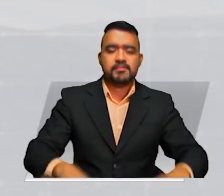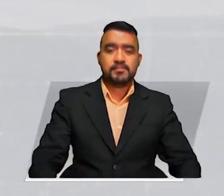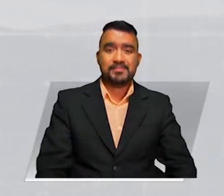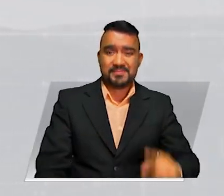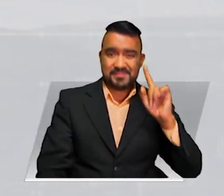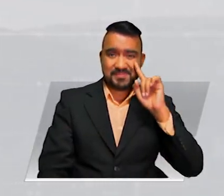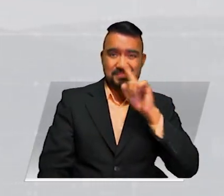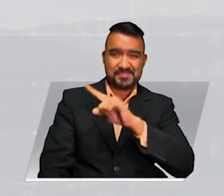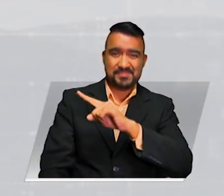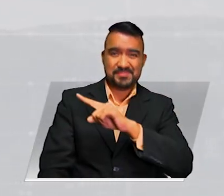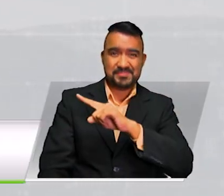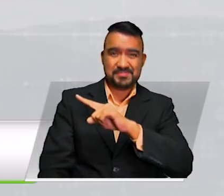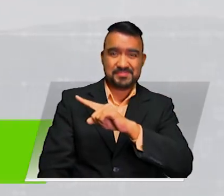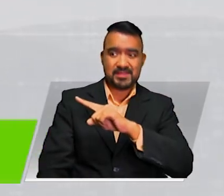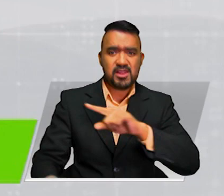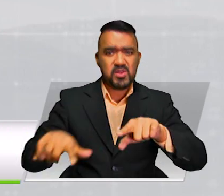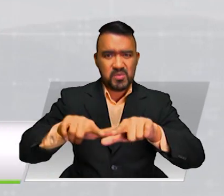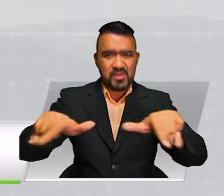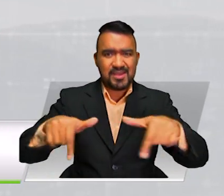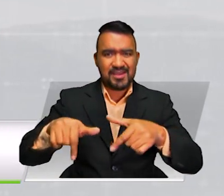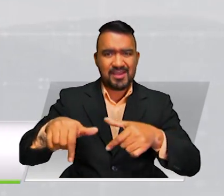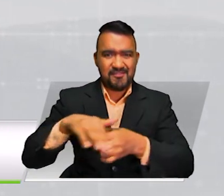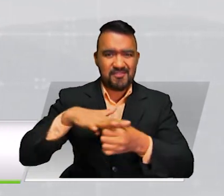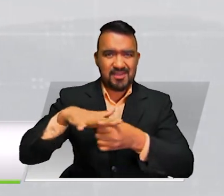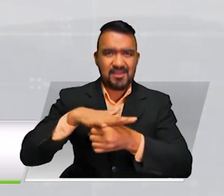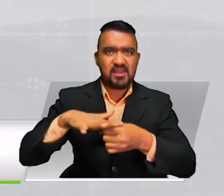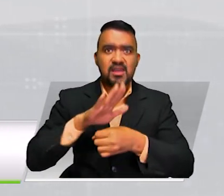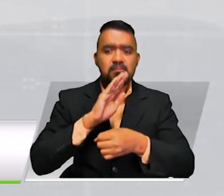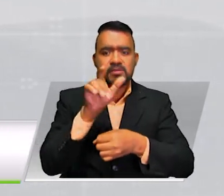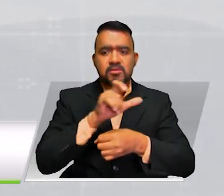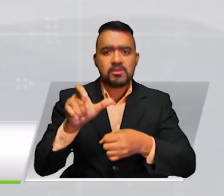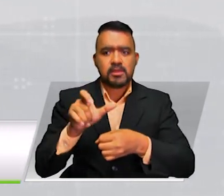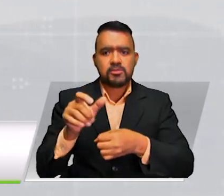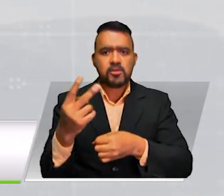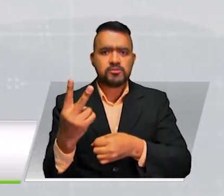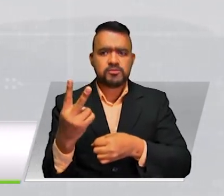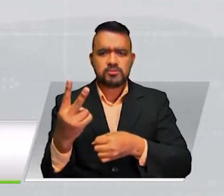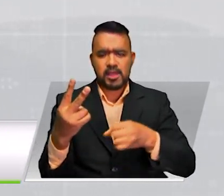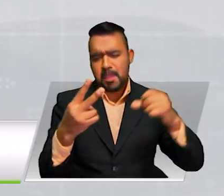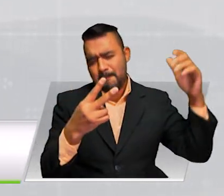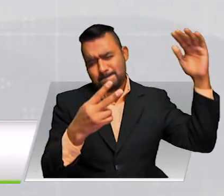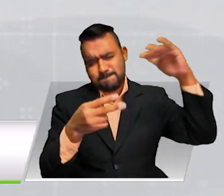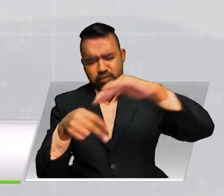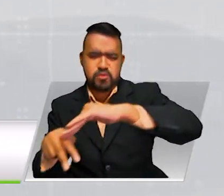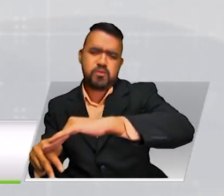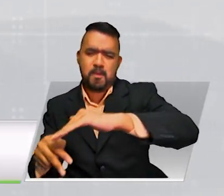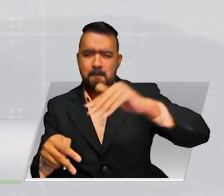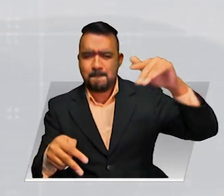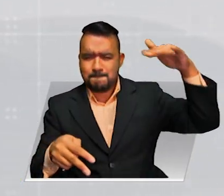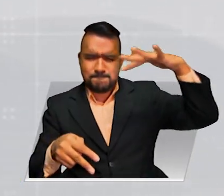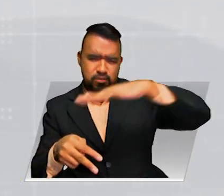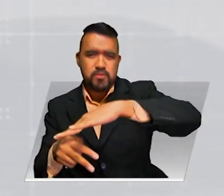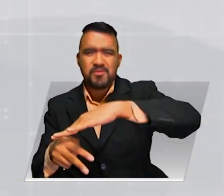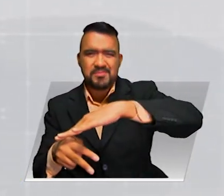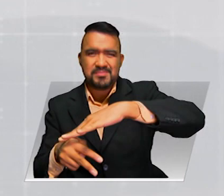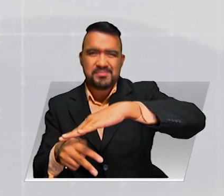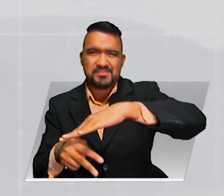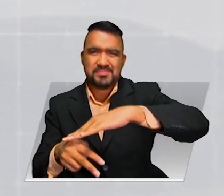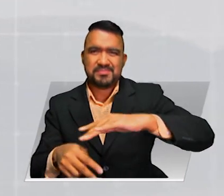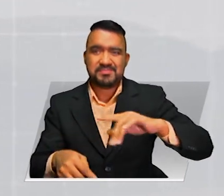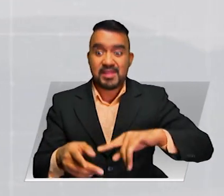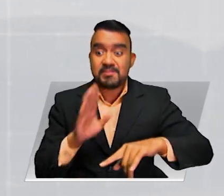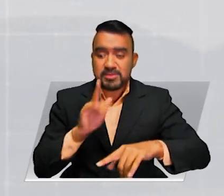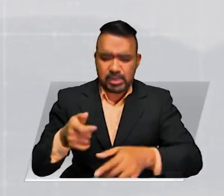En el barrio Espíritu Santo de Bello, los bomberos rescataron a dos obreros que quedaron atrapados tras un deslizamiento de tierra.